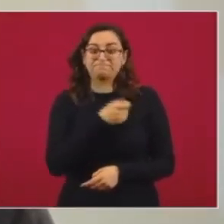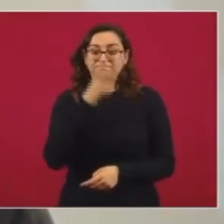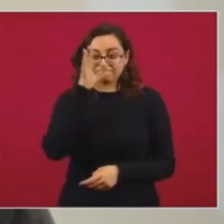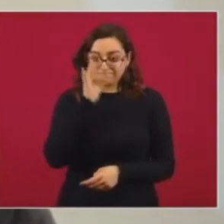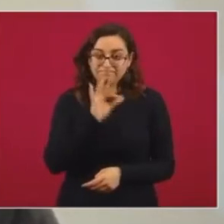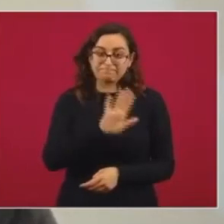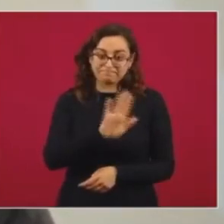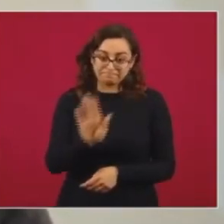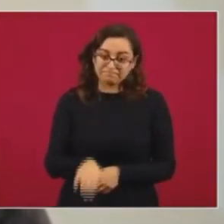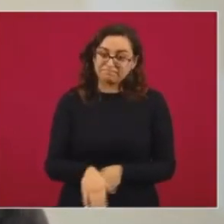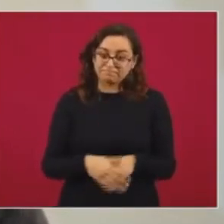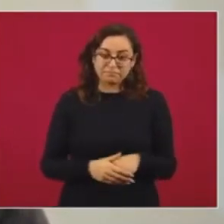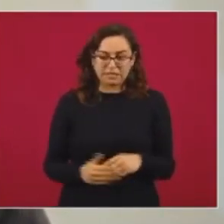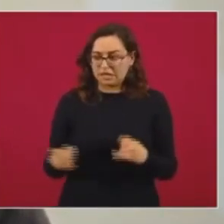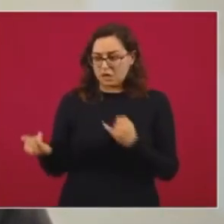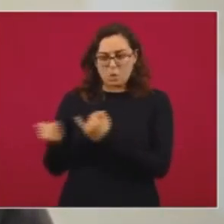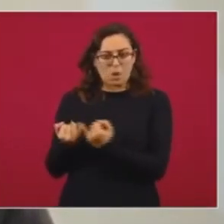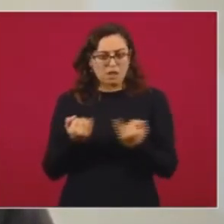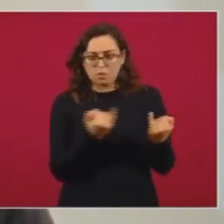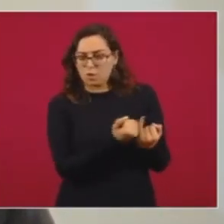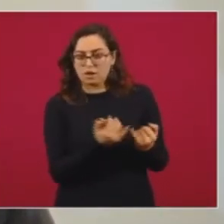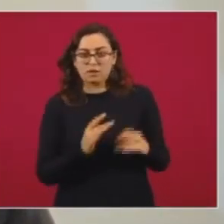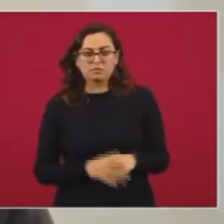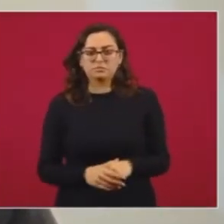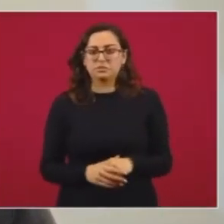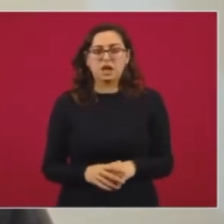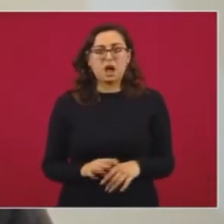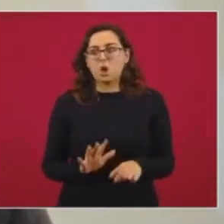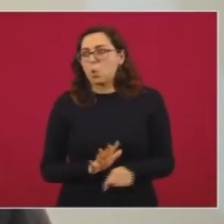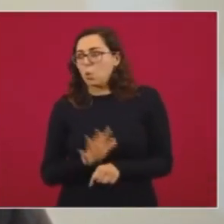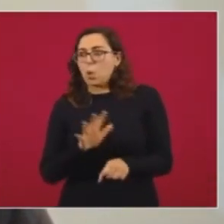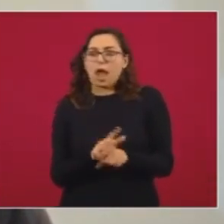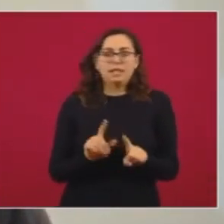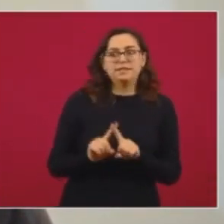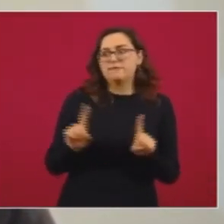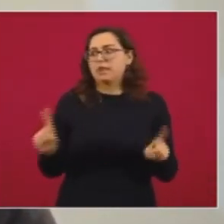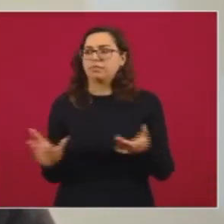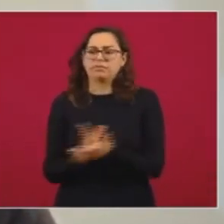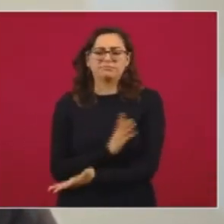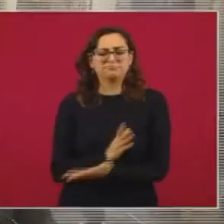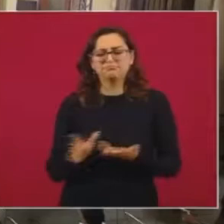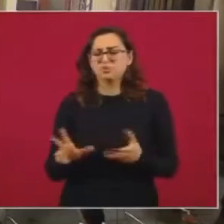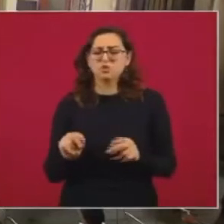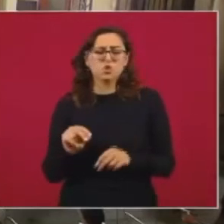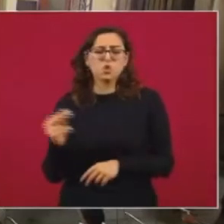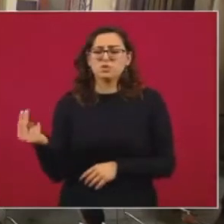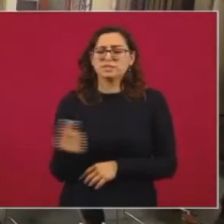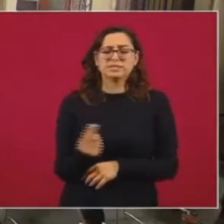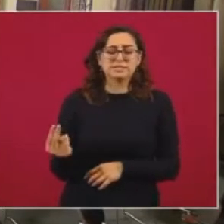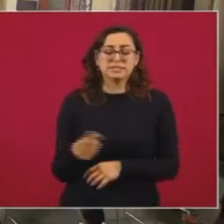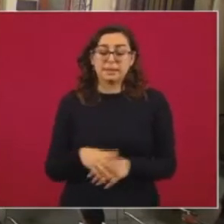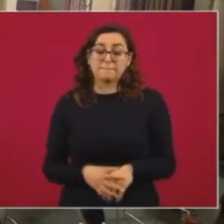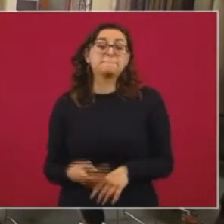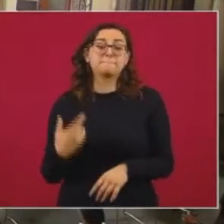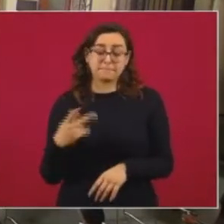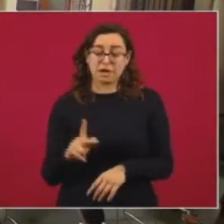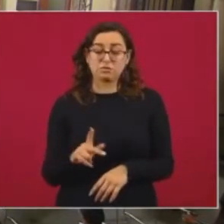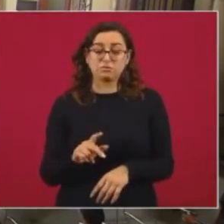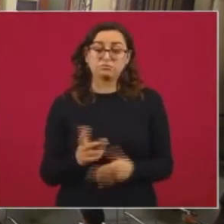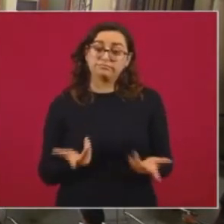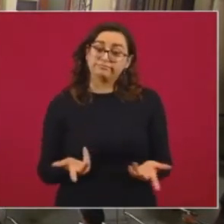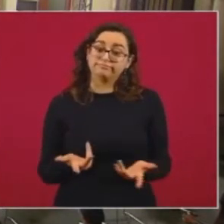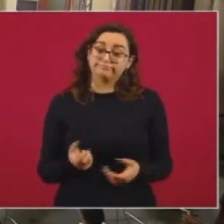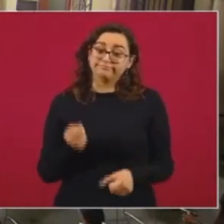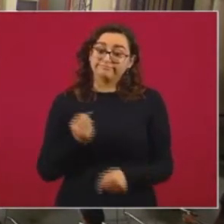la muerte. Entonces no es necesario que tratemos de diferenciar entre una u otra enfermedad, lo que sí es demandemos atención